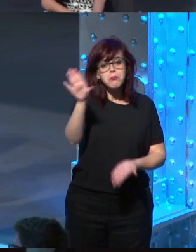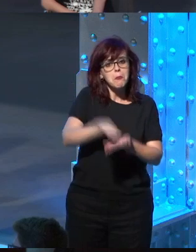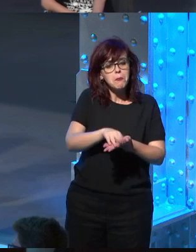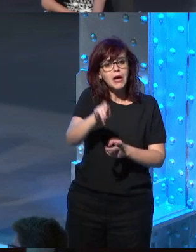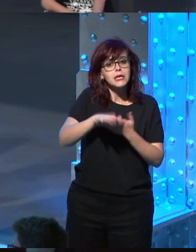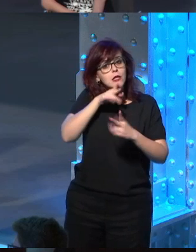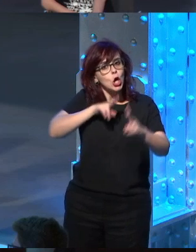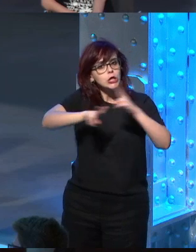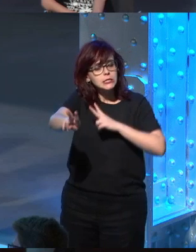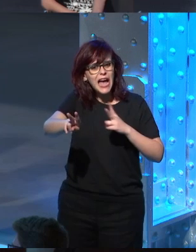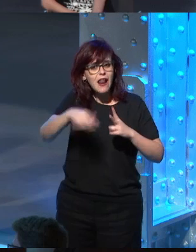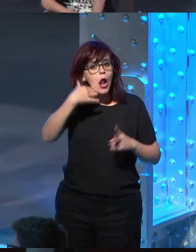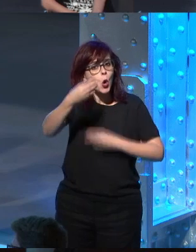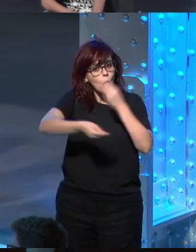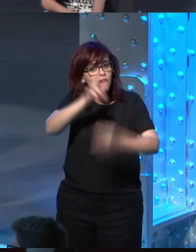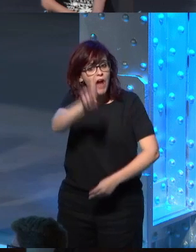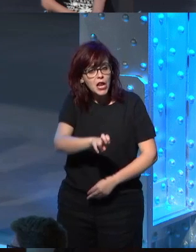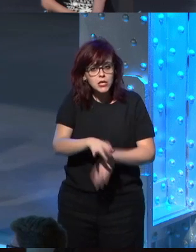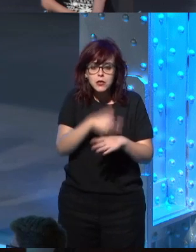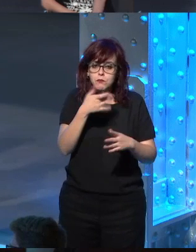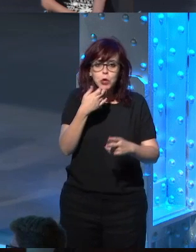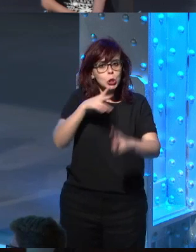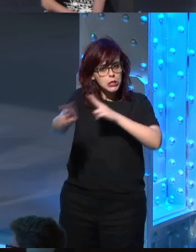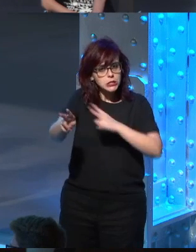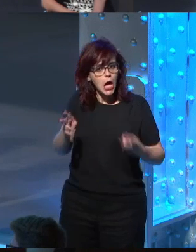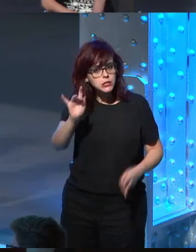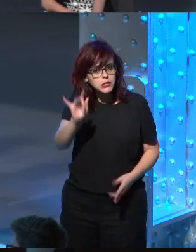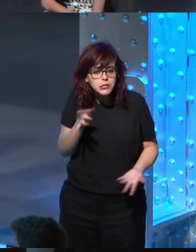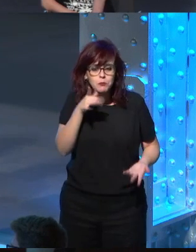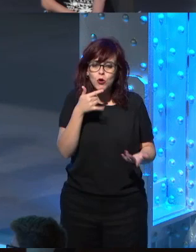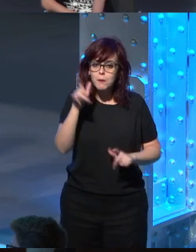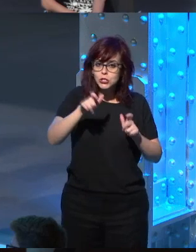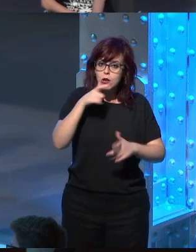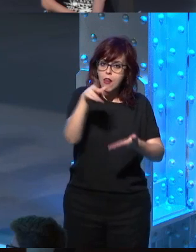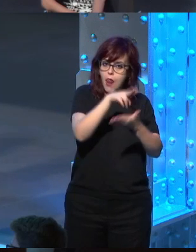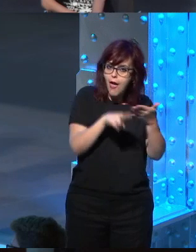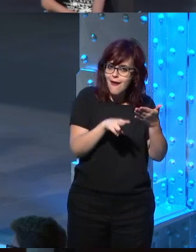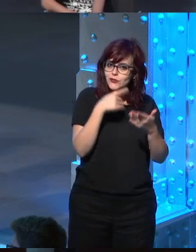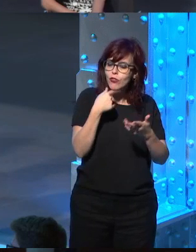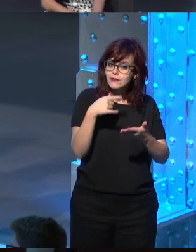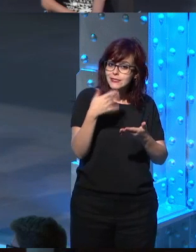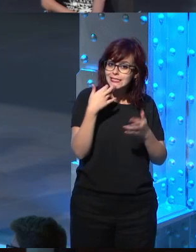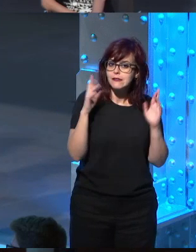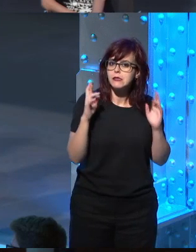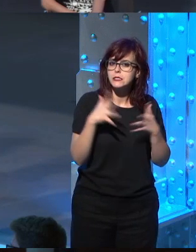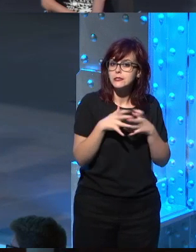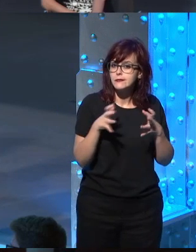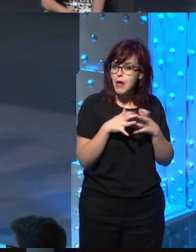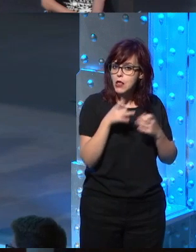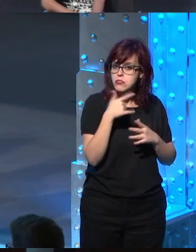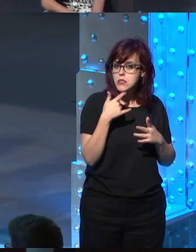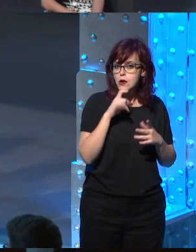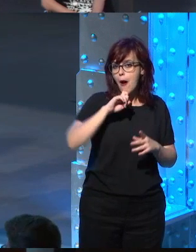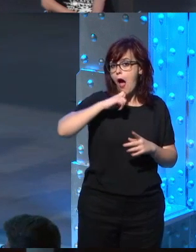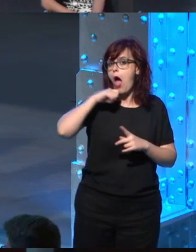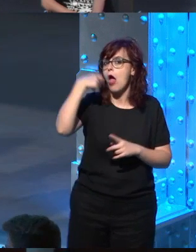Y contestarles es algo útil y siempre lo decimos, contéstales, porque es gente que te está leyendo y va a leer, está esperando que le respondas.